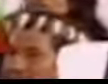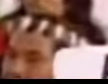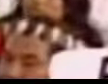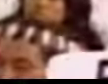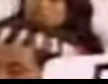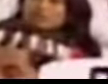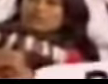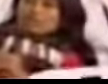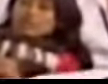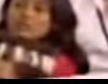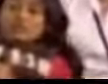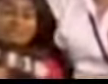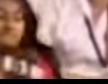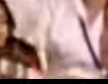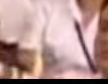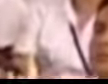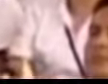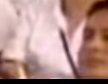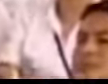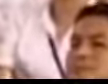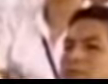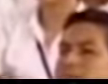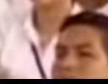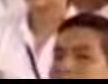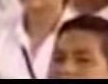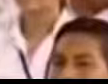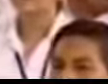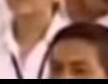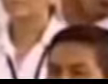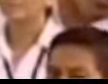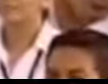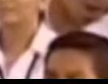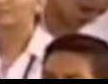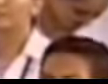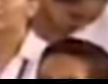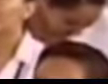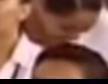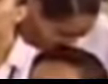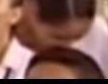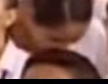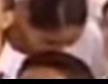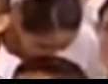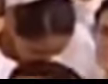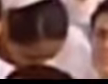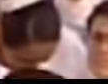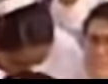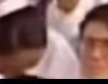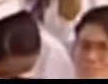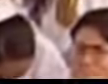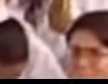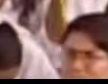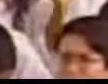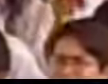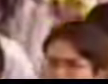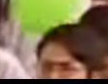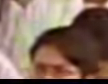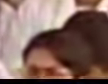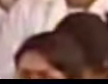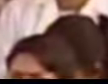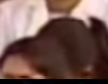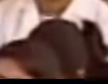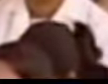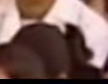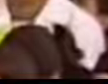Rikurka, Michawan, Yanuna, Cocina, Kunamanta, y Shinayata, Michawan, Antawa, Kunamantami, Chaishina, Parlarka. Chai, Washaka, Chau, Pipunja,